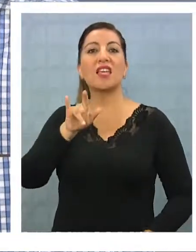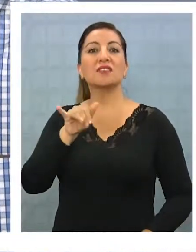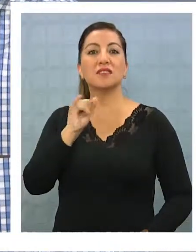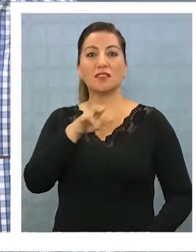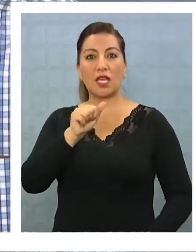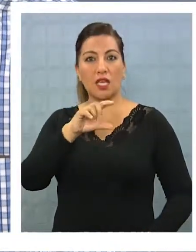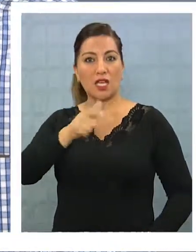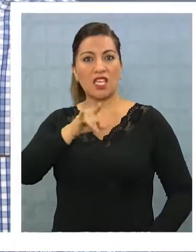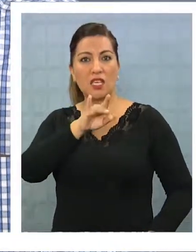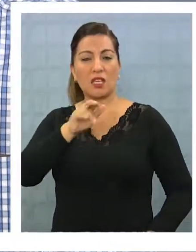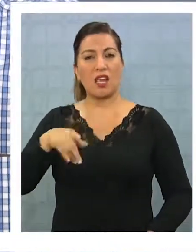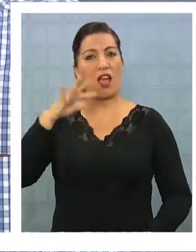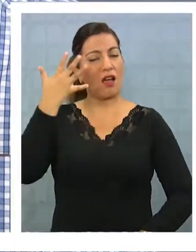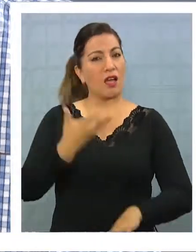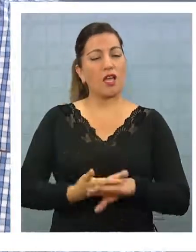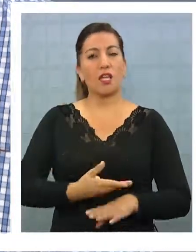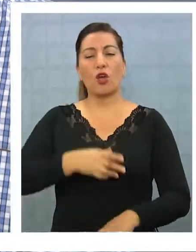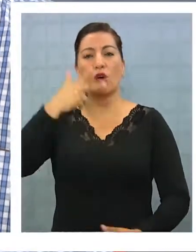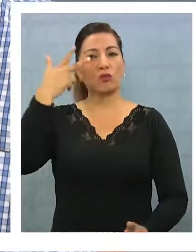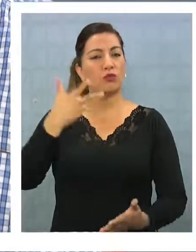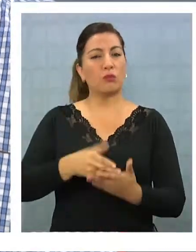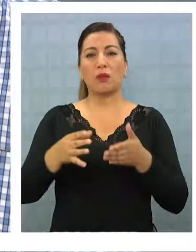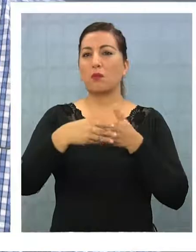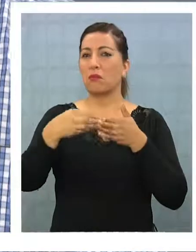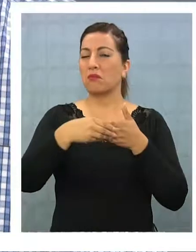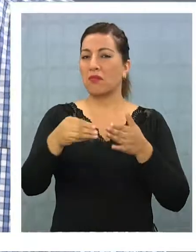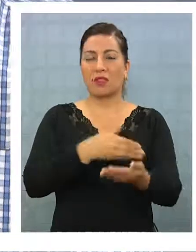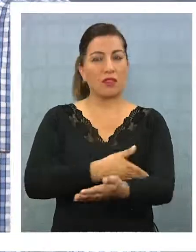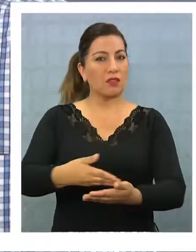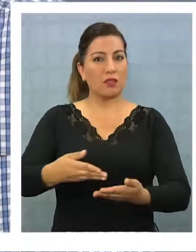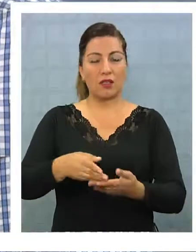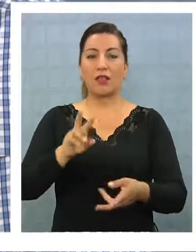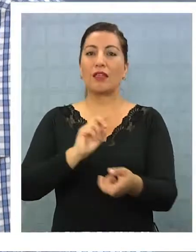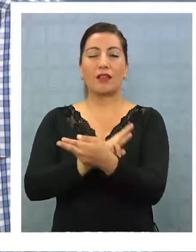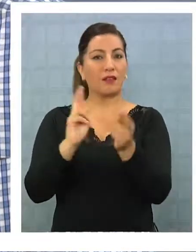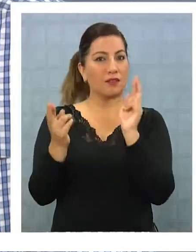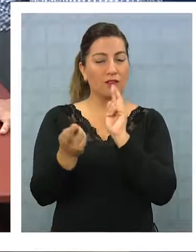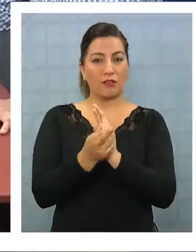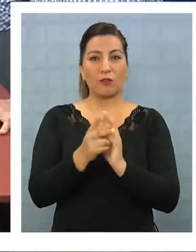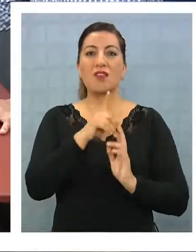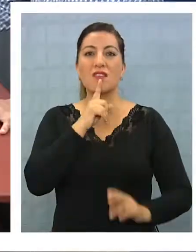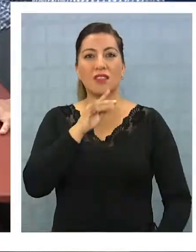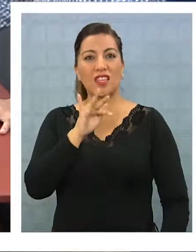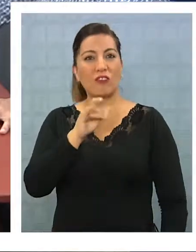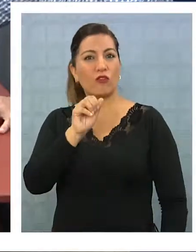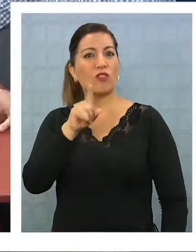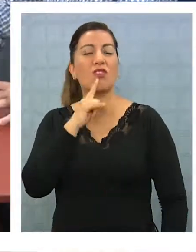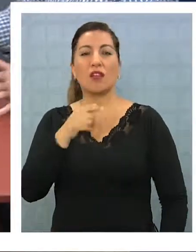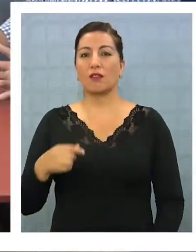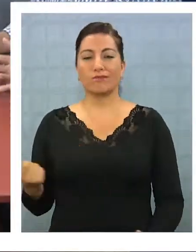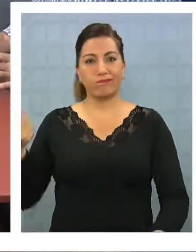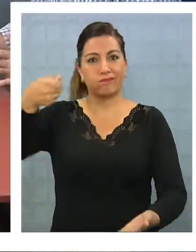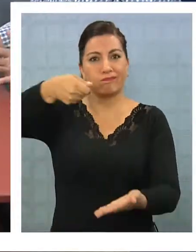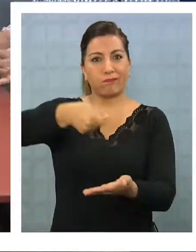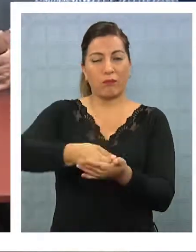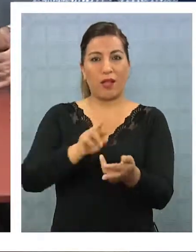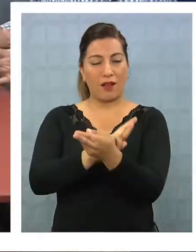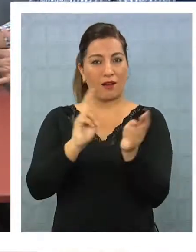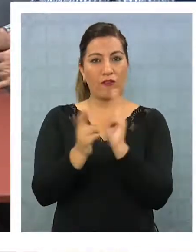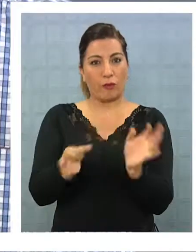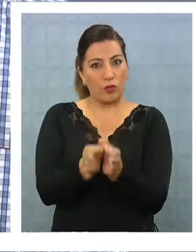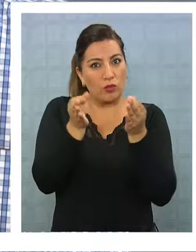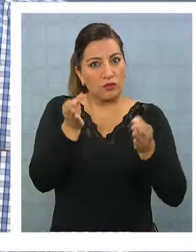Izaguirre, se habló de 8.000 millones de dólares que se iban a recaudar, cierto, de la reforma tributaria y que se iban a destinar a esta reforma.